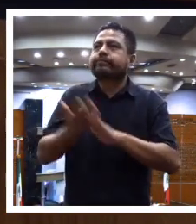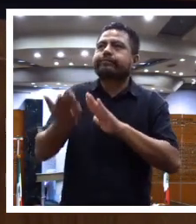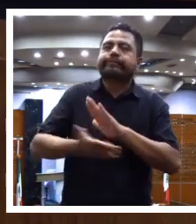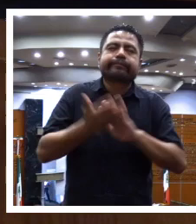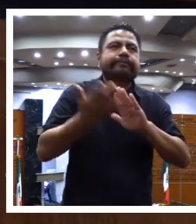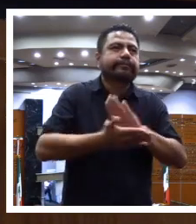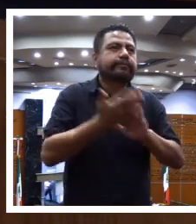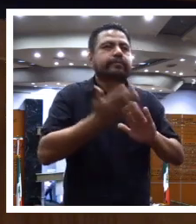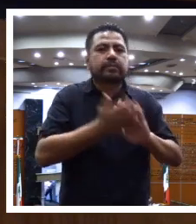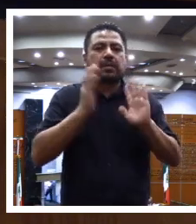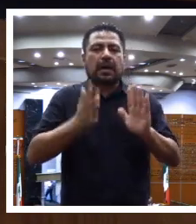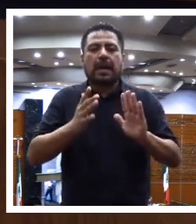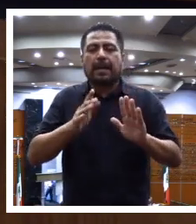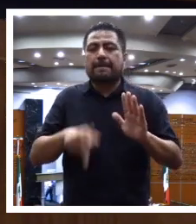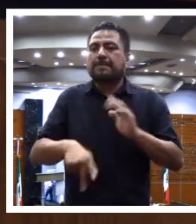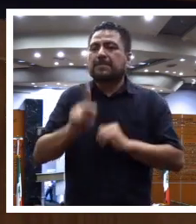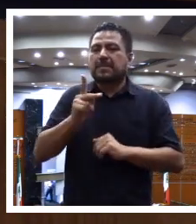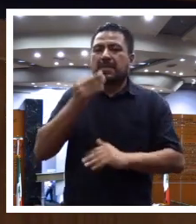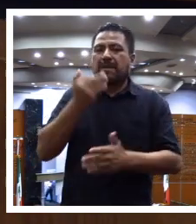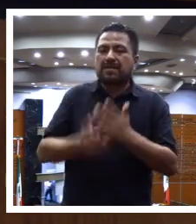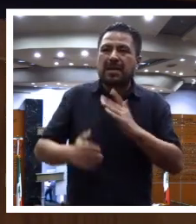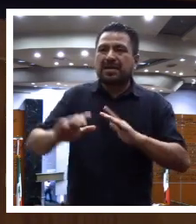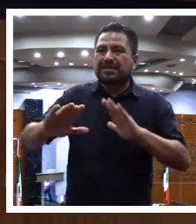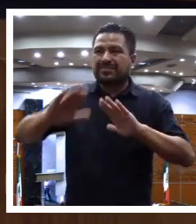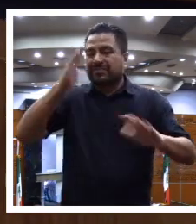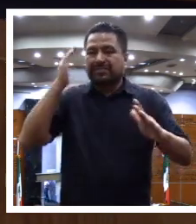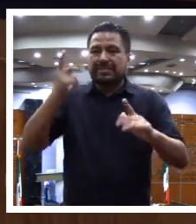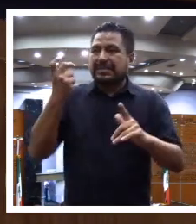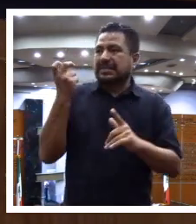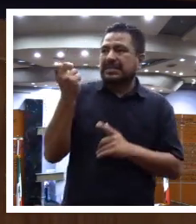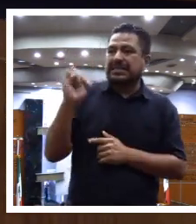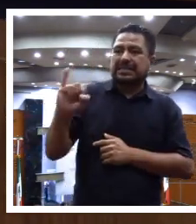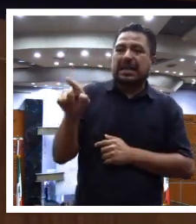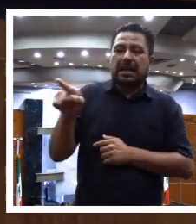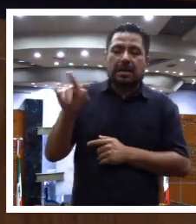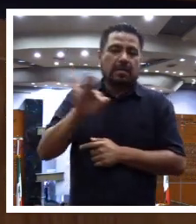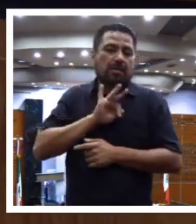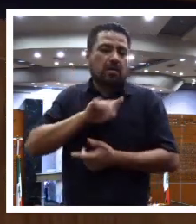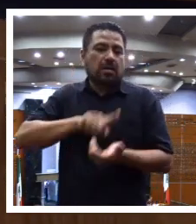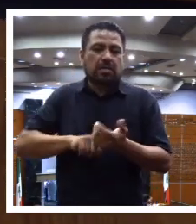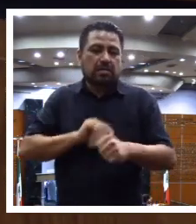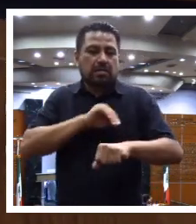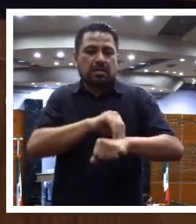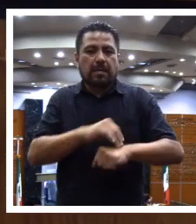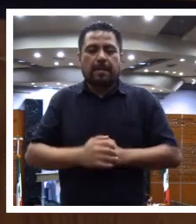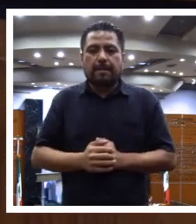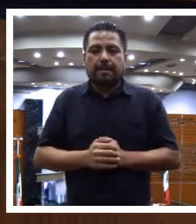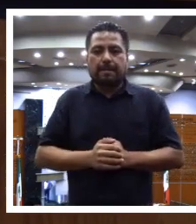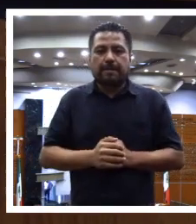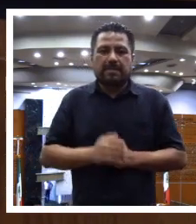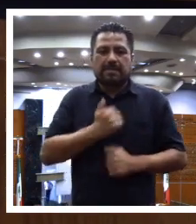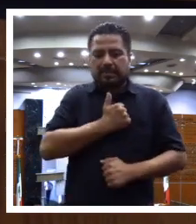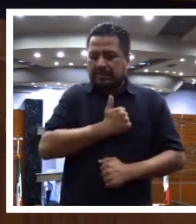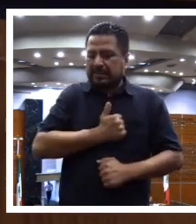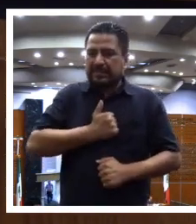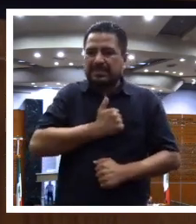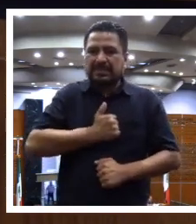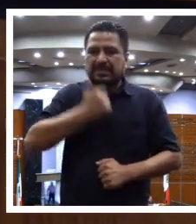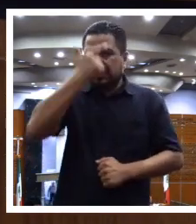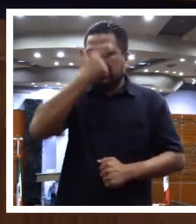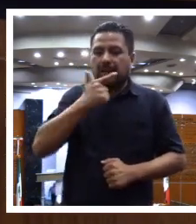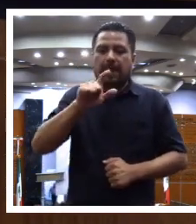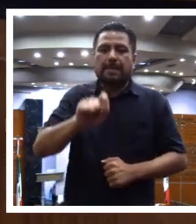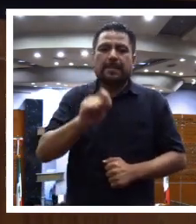restableciendo, pero no a la velocidad que un desastre de esta envergadura amerita. Fue lamentable aquella noche